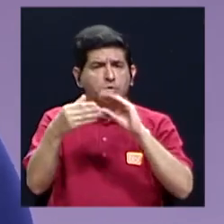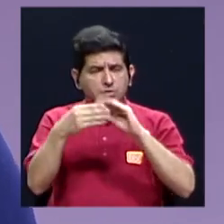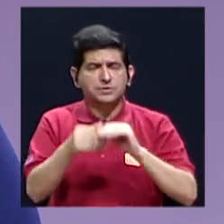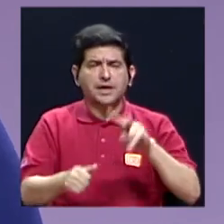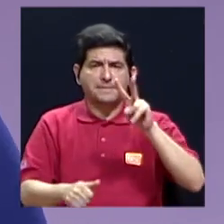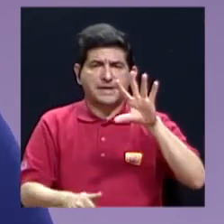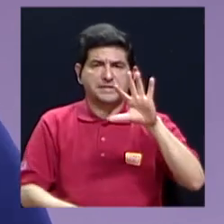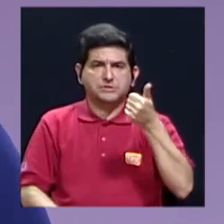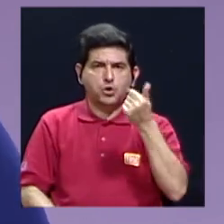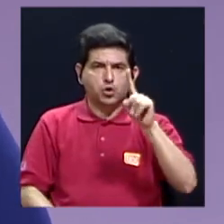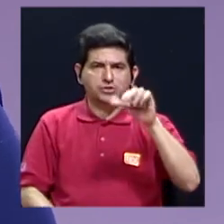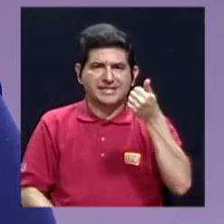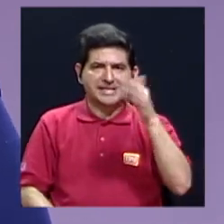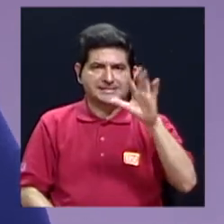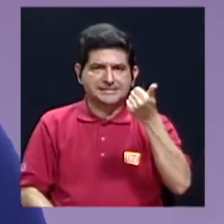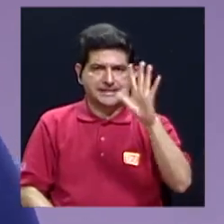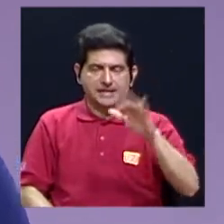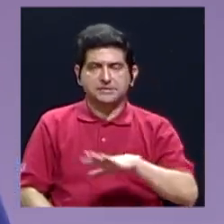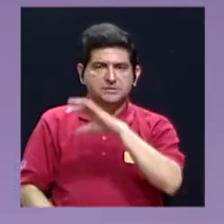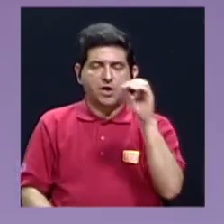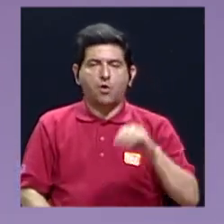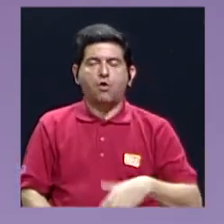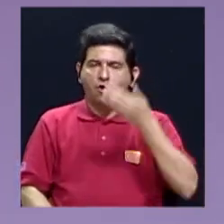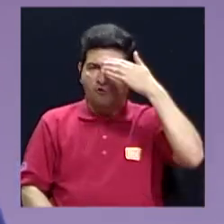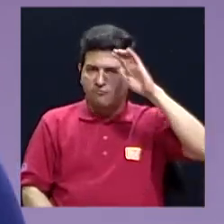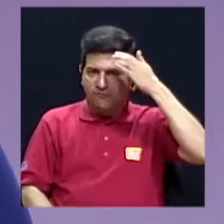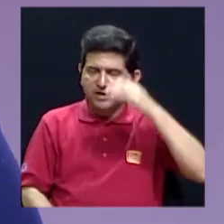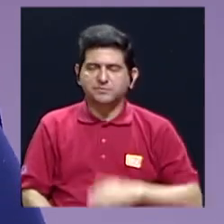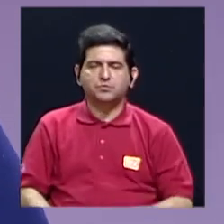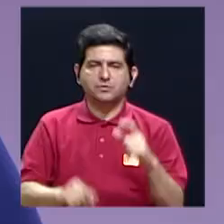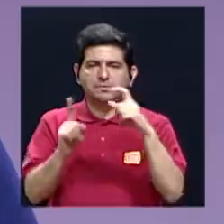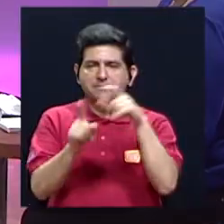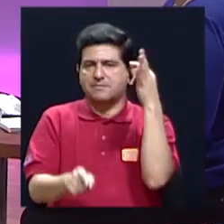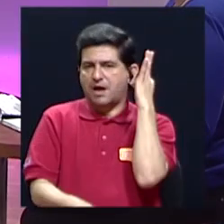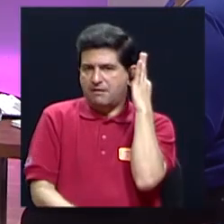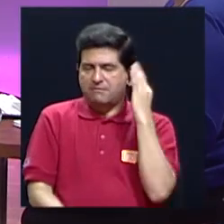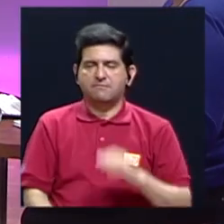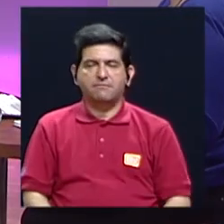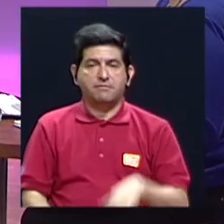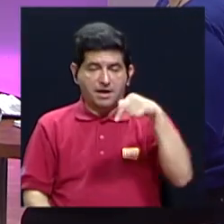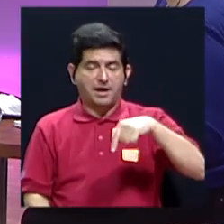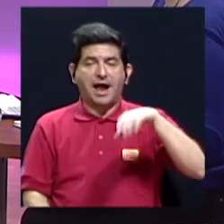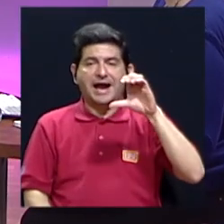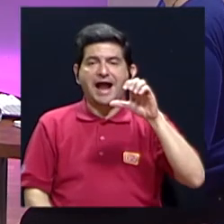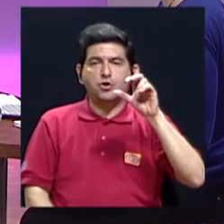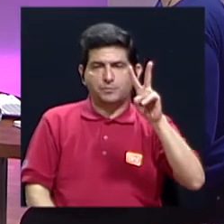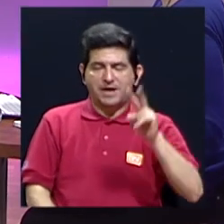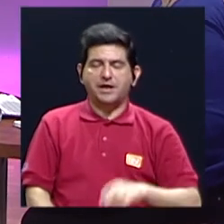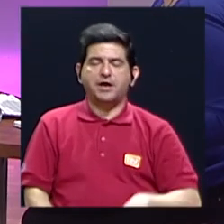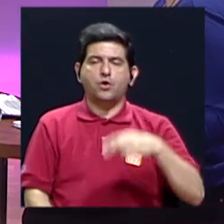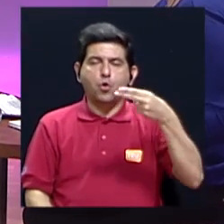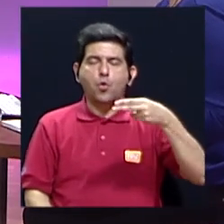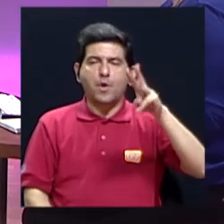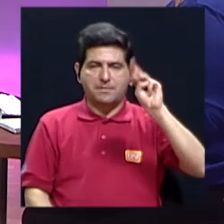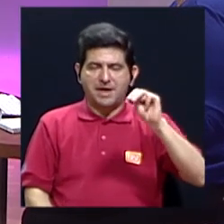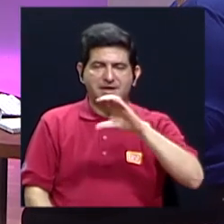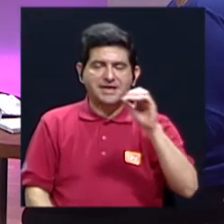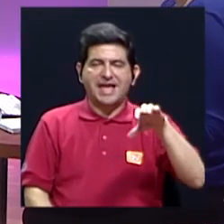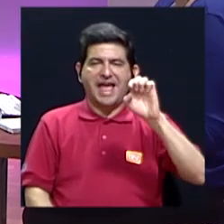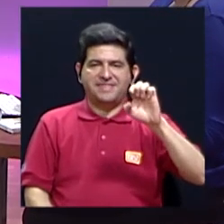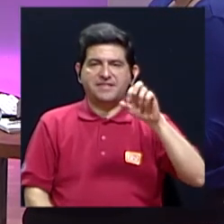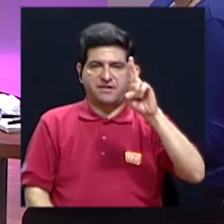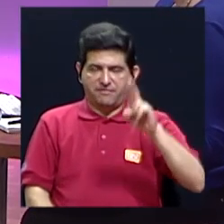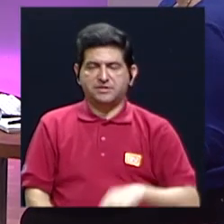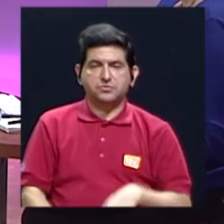al 2511-1515 o a nuestro Facebook Palabra de Mujer. Estamos con Carlos Valerio, Jubermey y Henriette Raventós